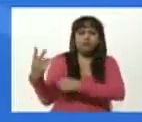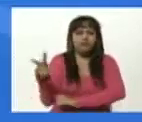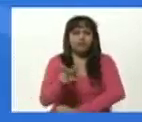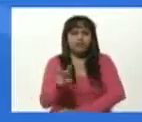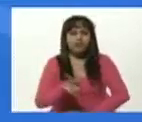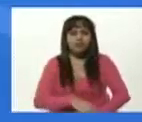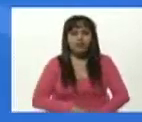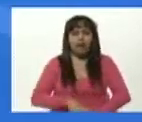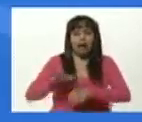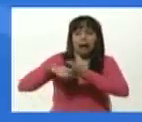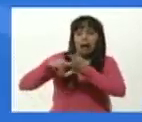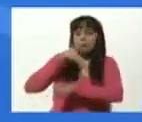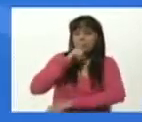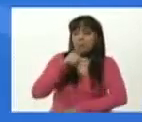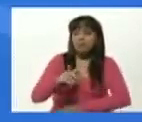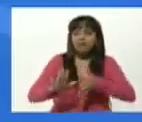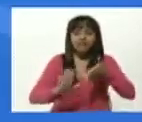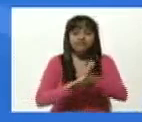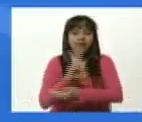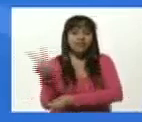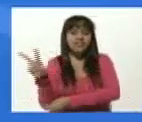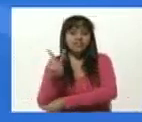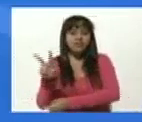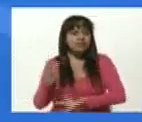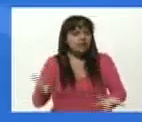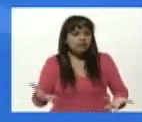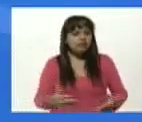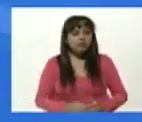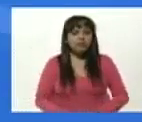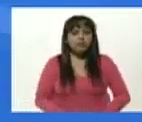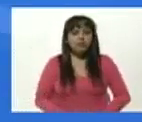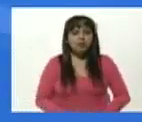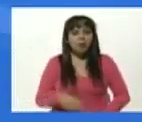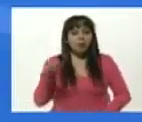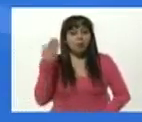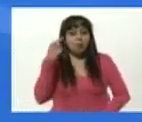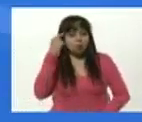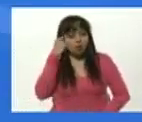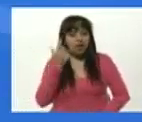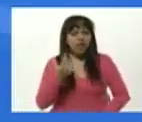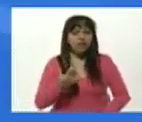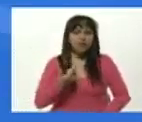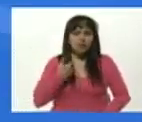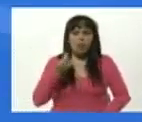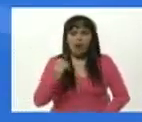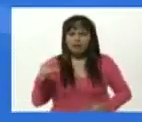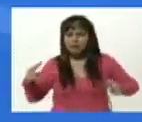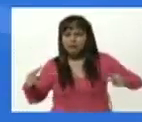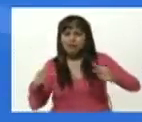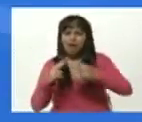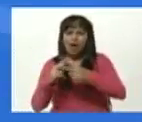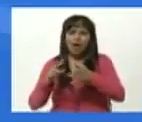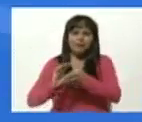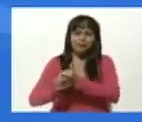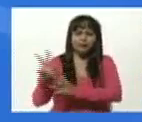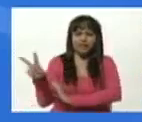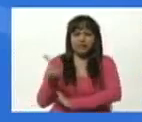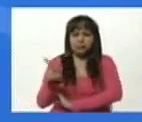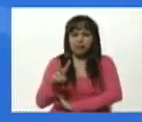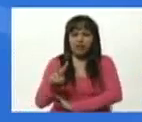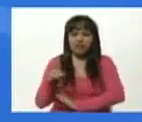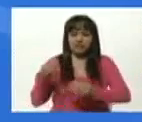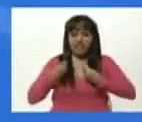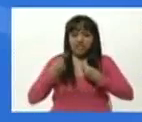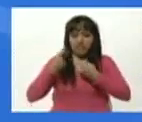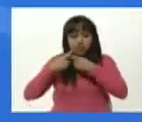para malhablar de Venezuela. En estos días hablaba con un venezolano que vive en el exterior y que